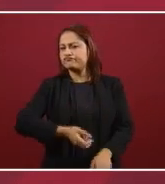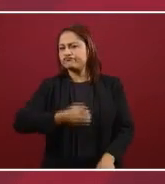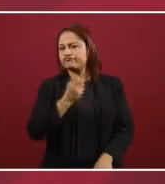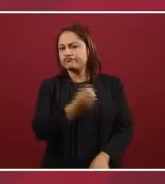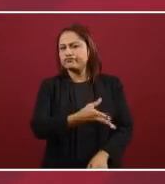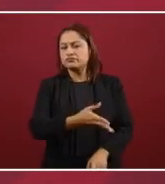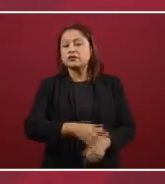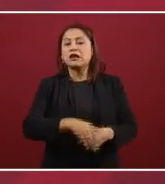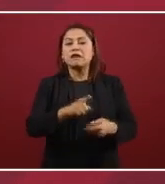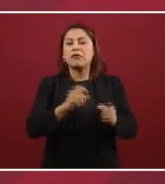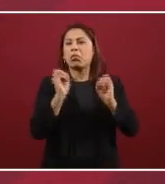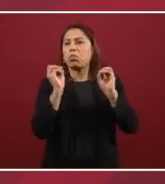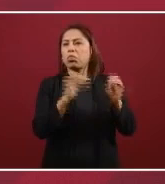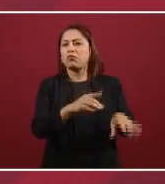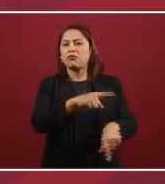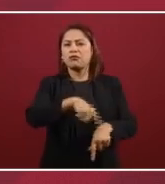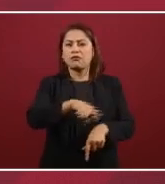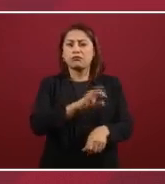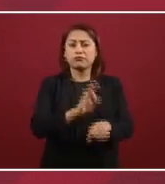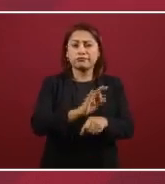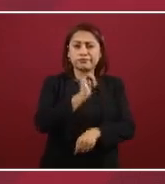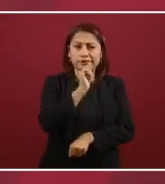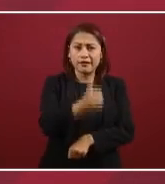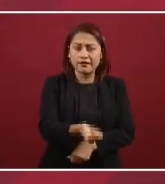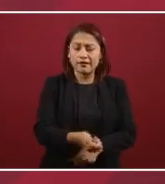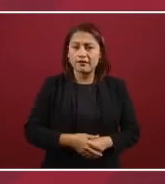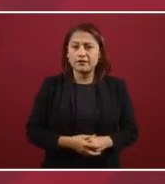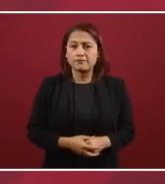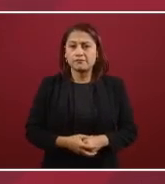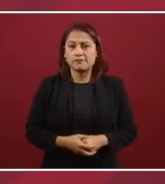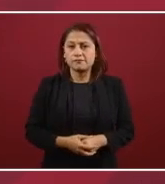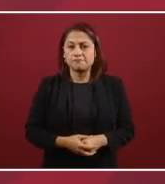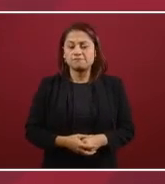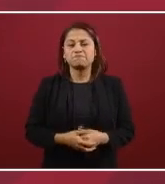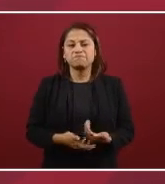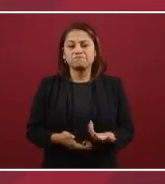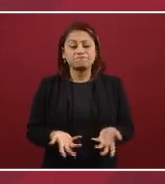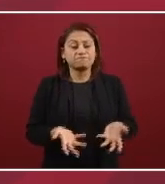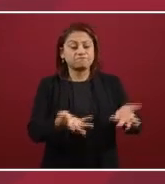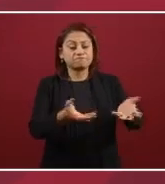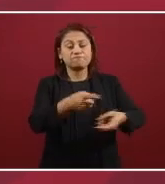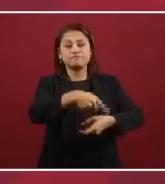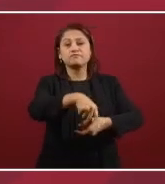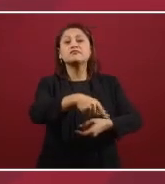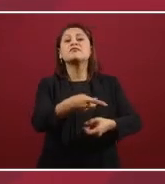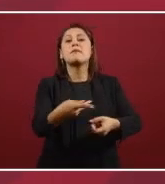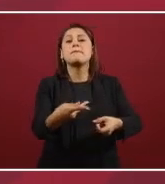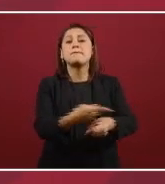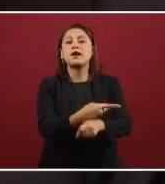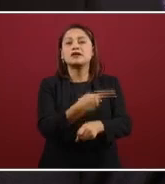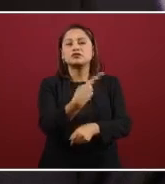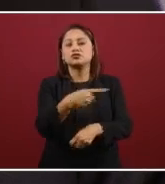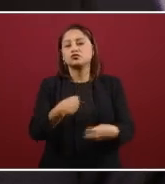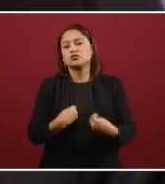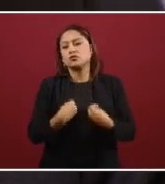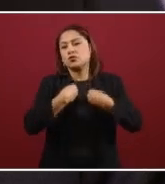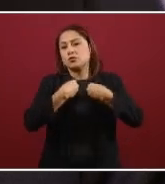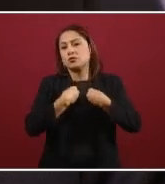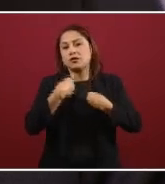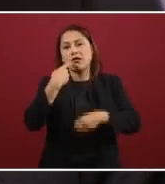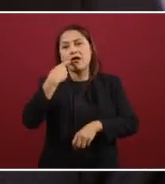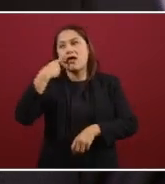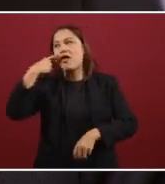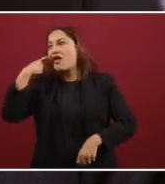indefensión y fueron enganchados muchos y tomaron el camino de las